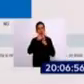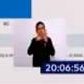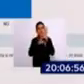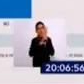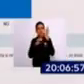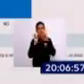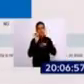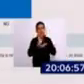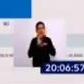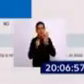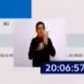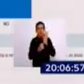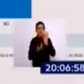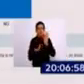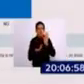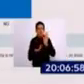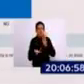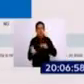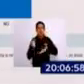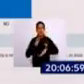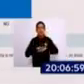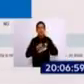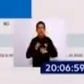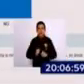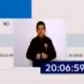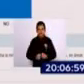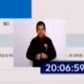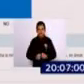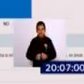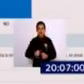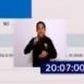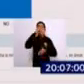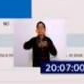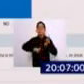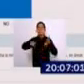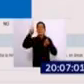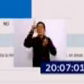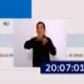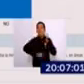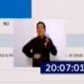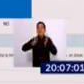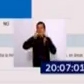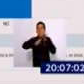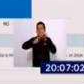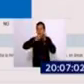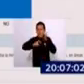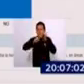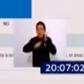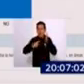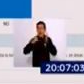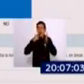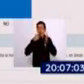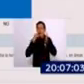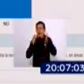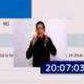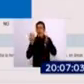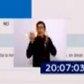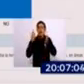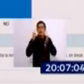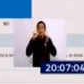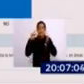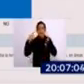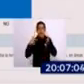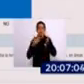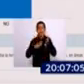de la República del Ecuador para que se prohíba sin excepción la minería metálica en todas sus